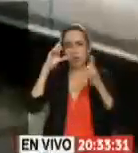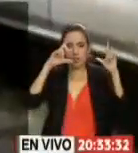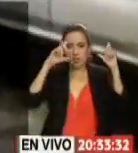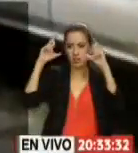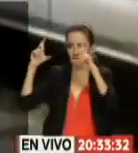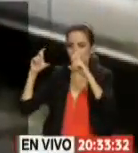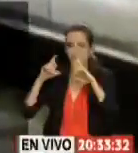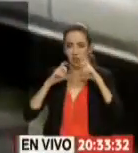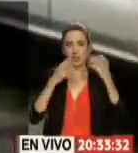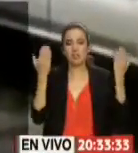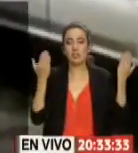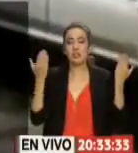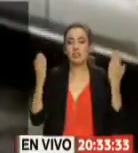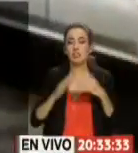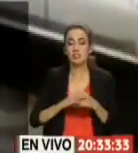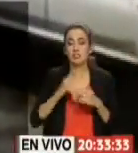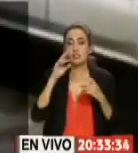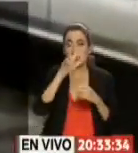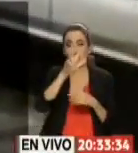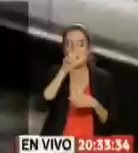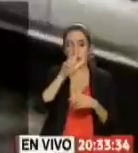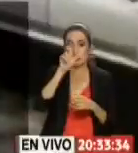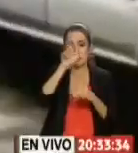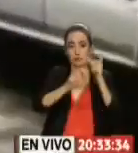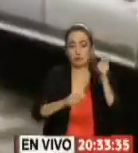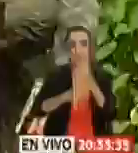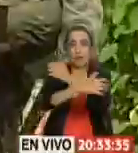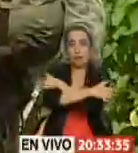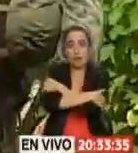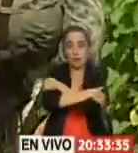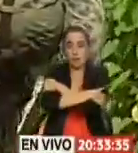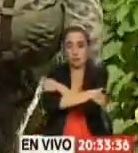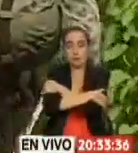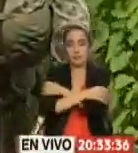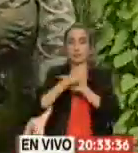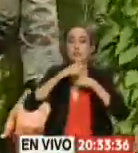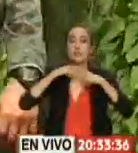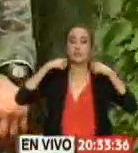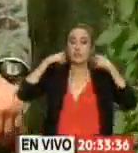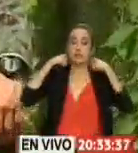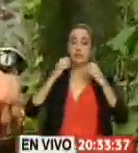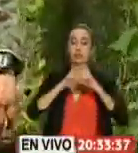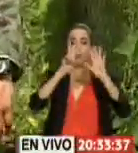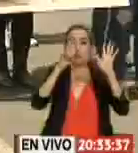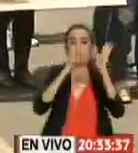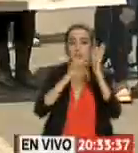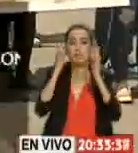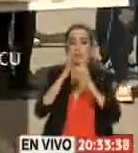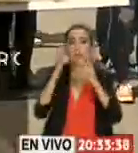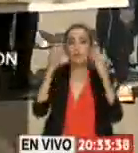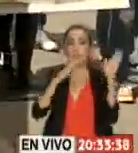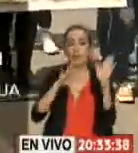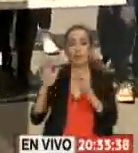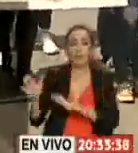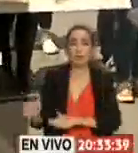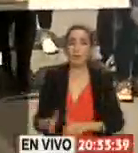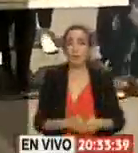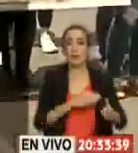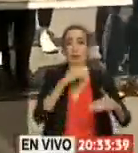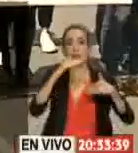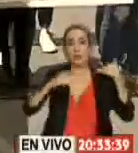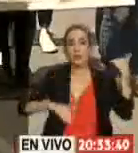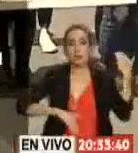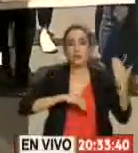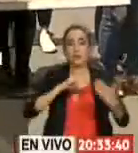fotografías y videos donde se veía a Javier, Paul y Efraín abrazados y con cadenas. El 7 de abril es la última vez que Guacho toma contacto con